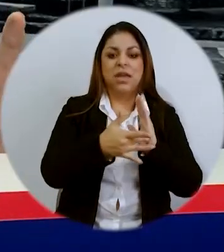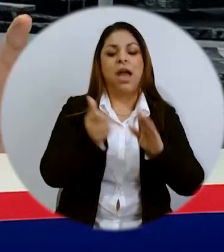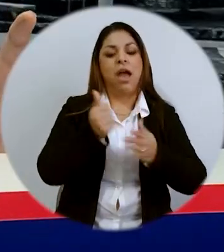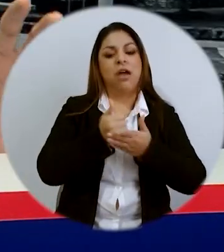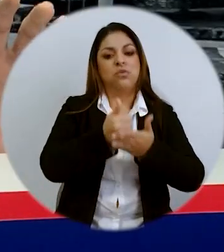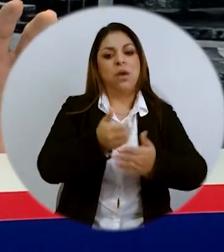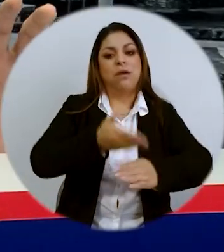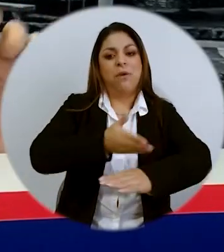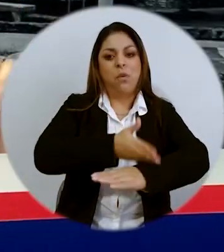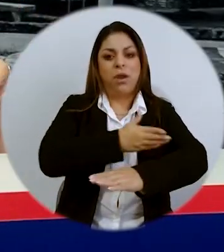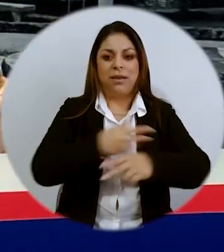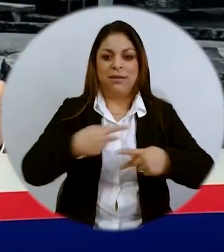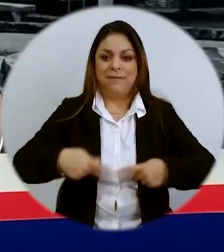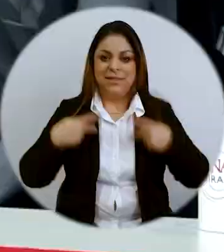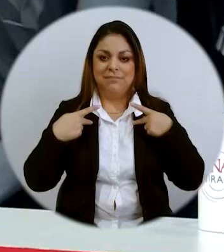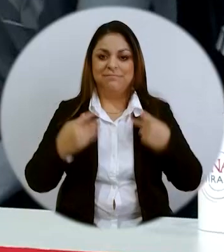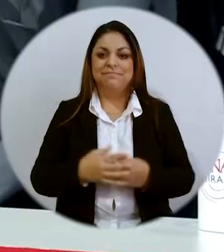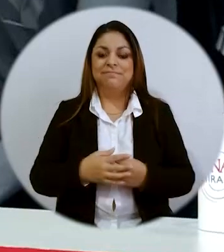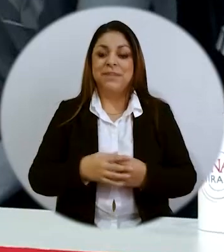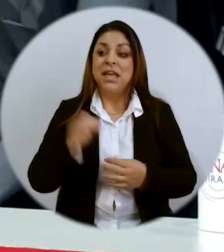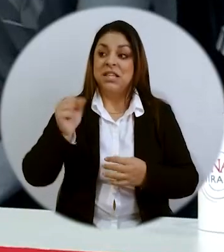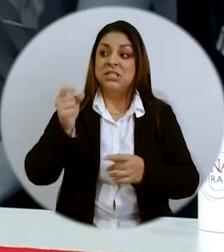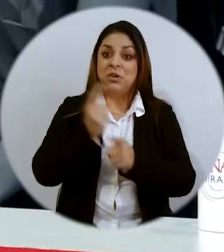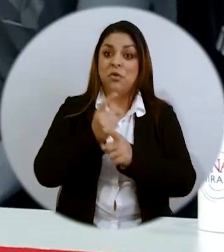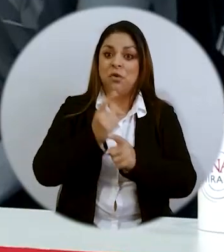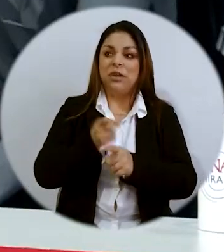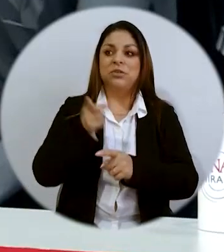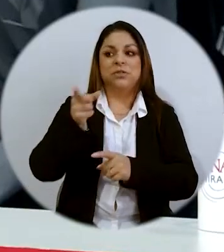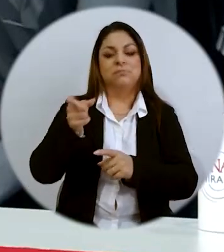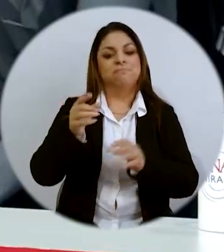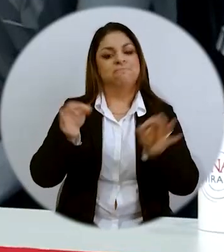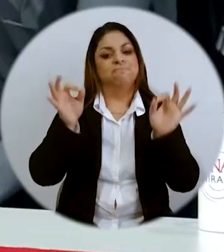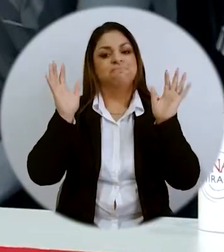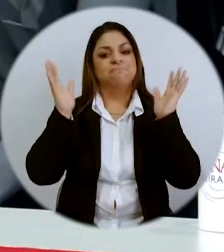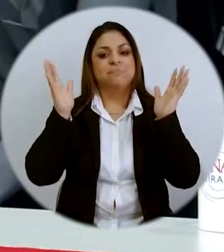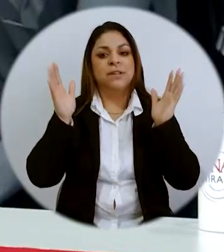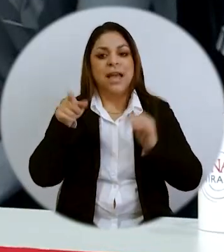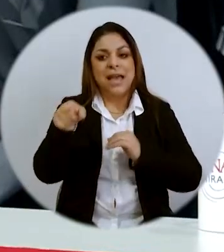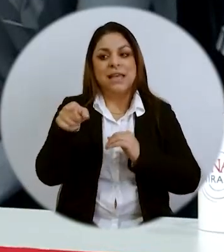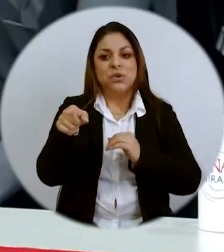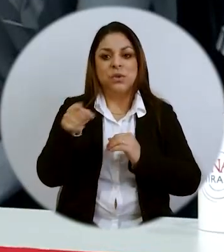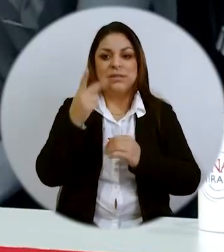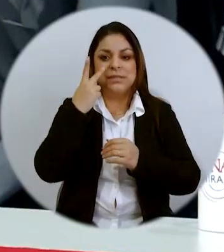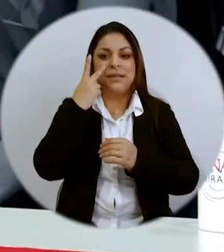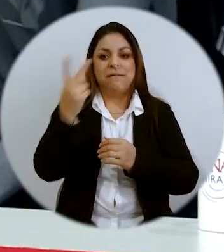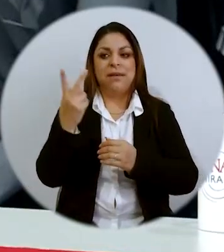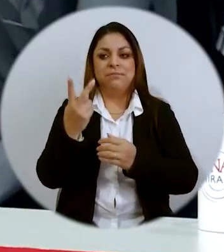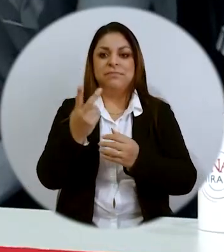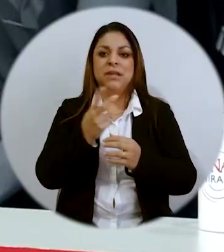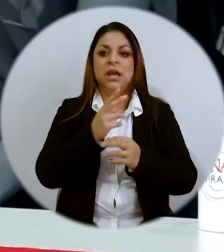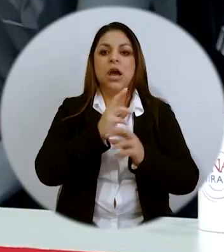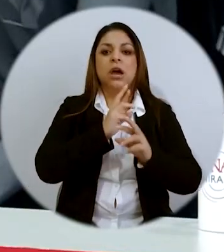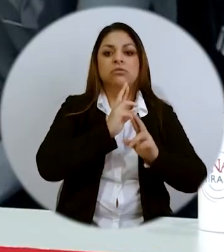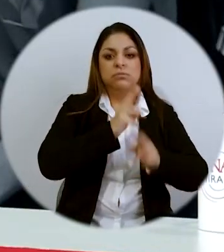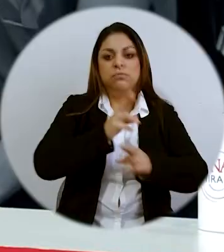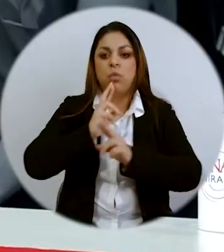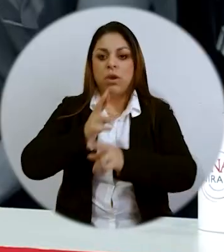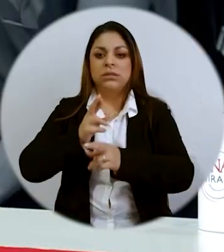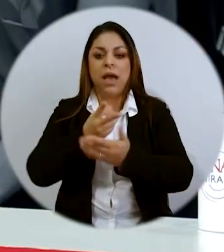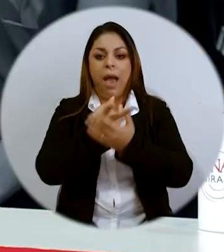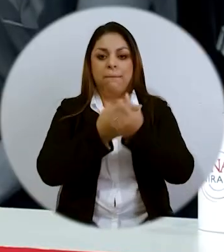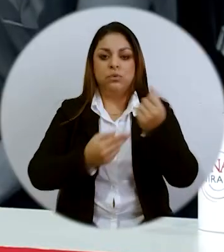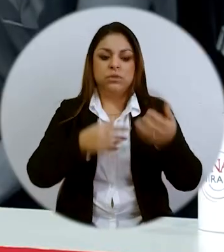las condiciones de vida. Sí, en definitiva es una de las conclusiones que se ve plasmada en ambos estudios, ¿verdad? Como